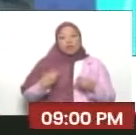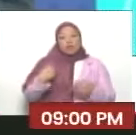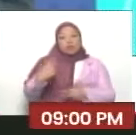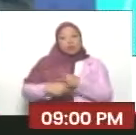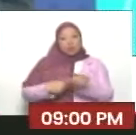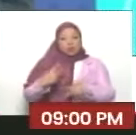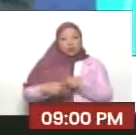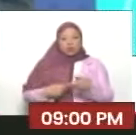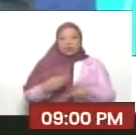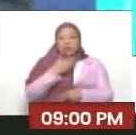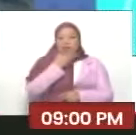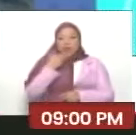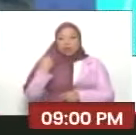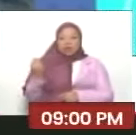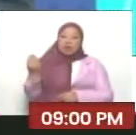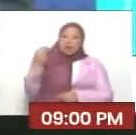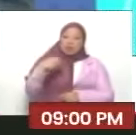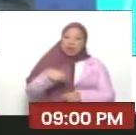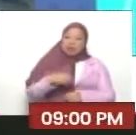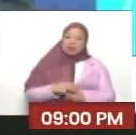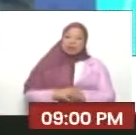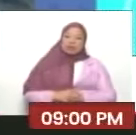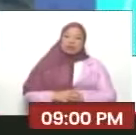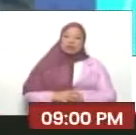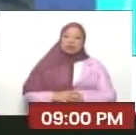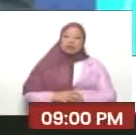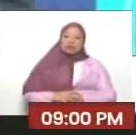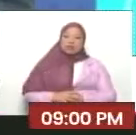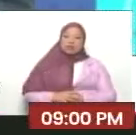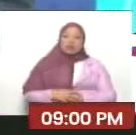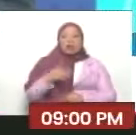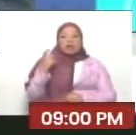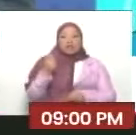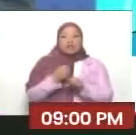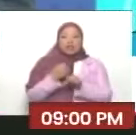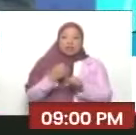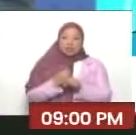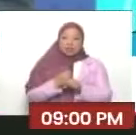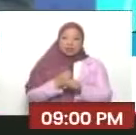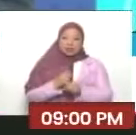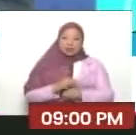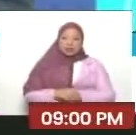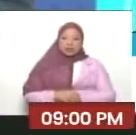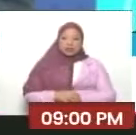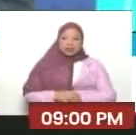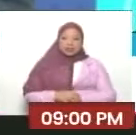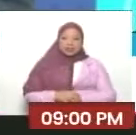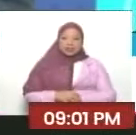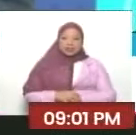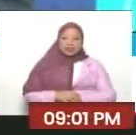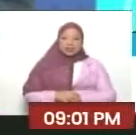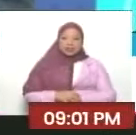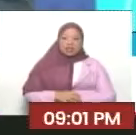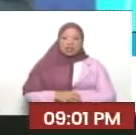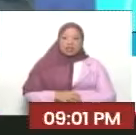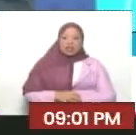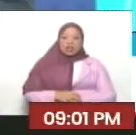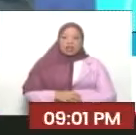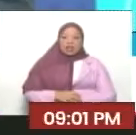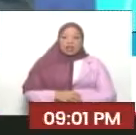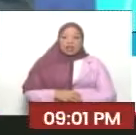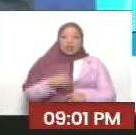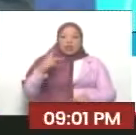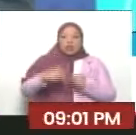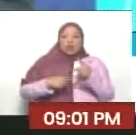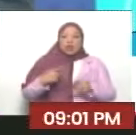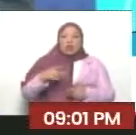produce mejor, más y la calidad que hace falta. Y estos